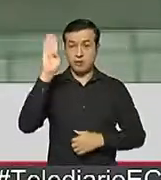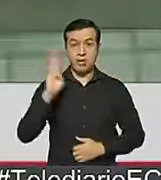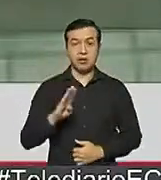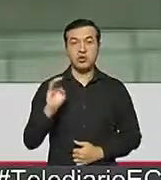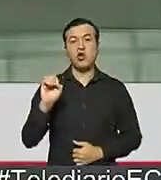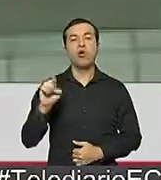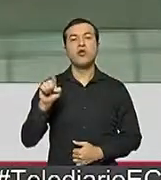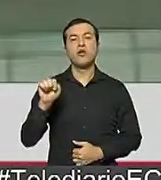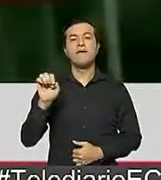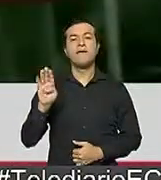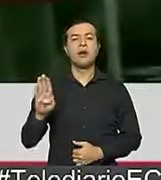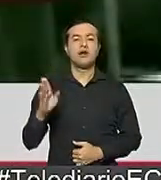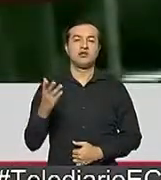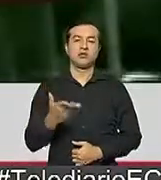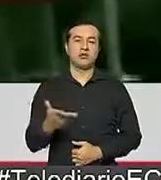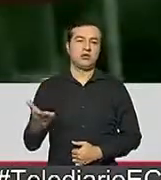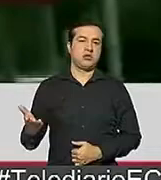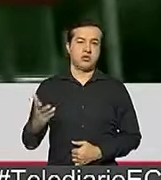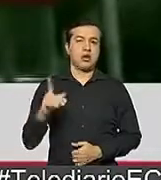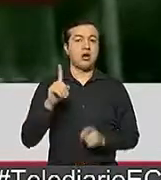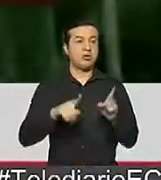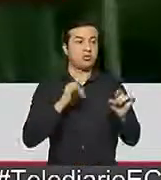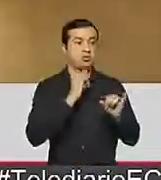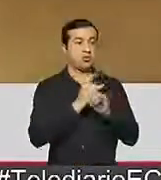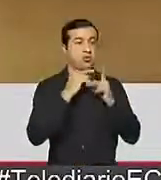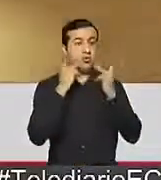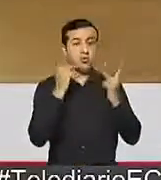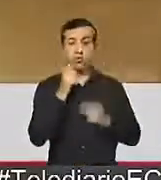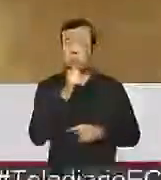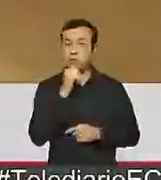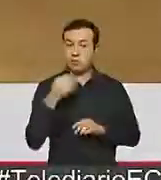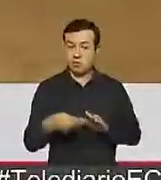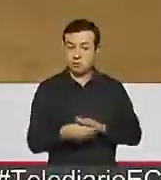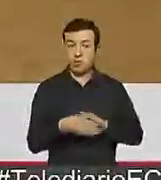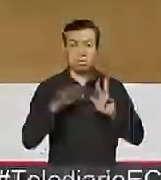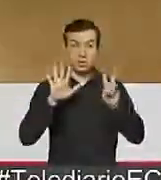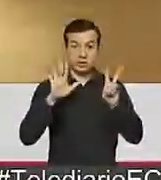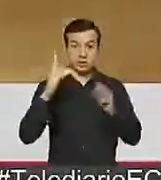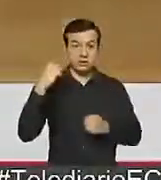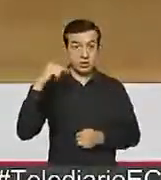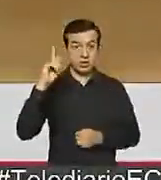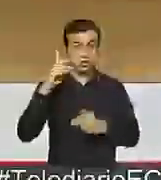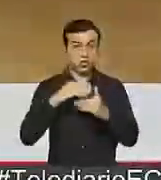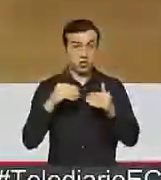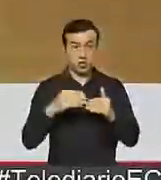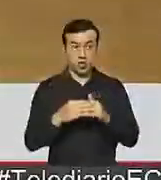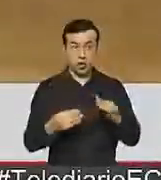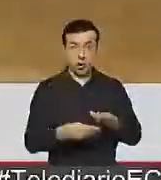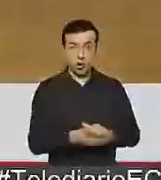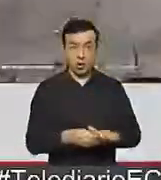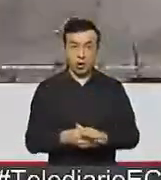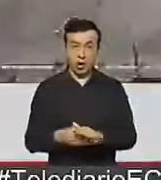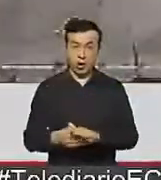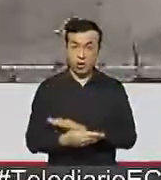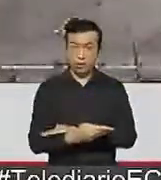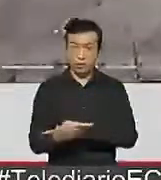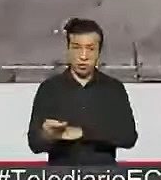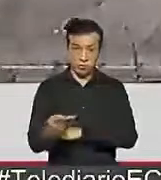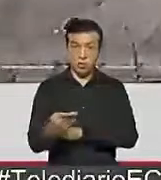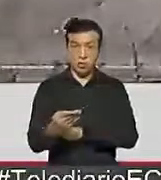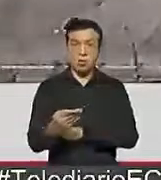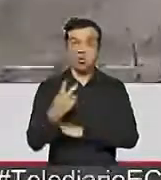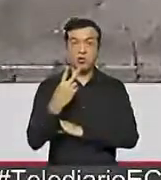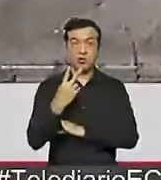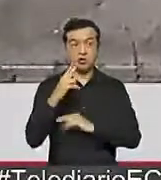que ha vinculado a individuos y entidades del sector público y privado. Los 7 millones de dólares que presuntamente se pagaron como sobornos para la adjudicación de